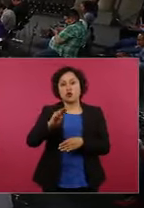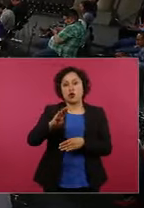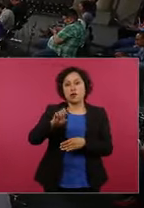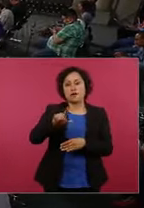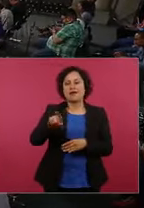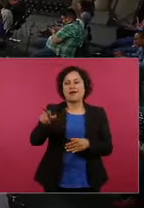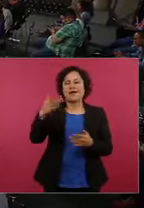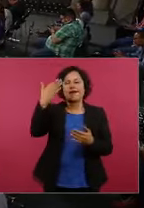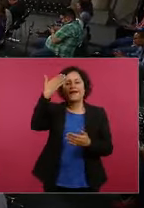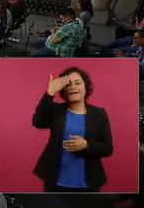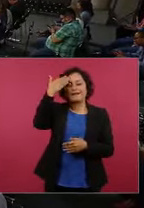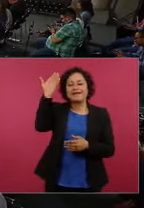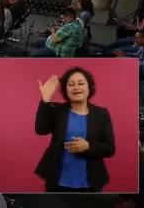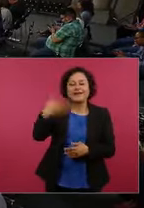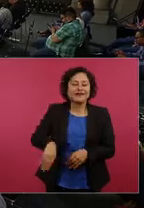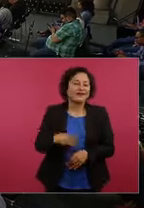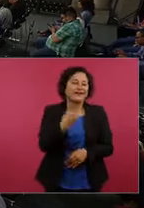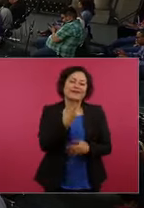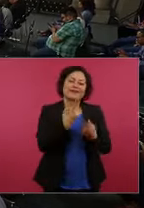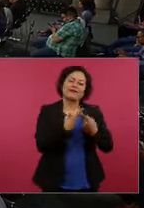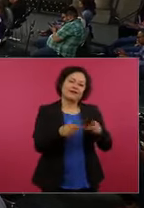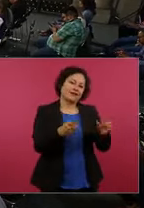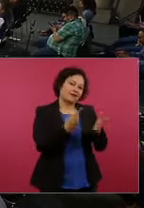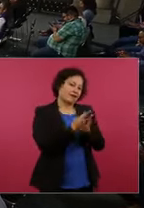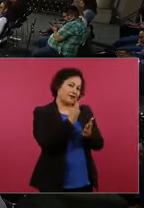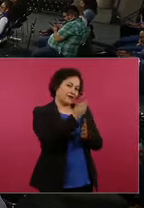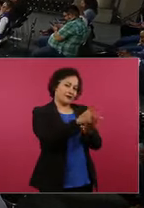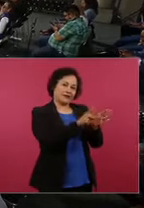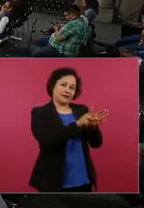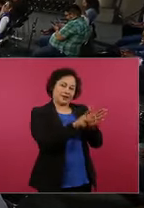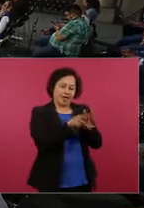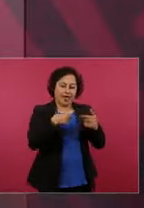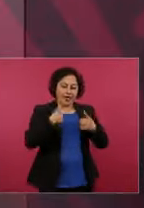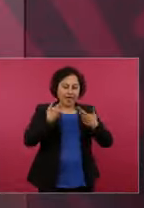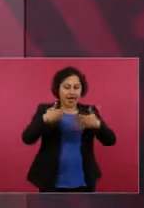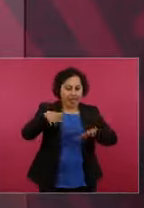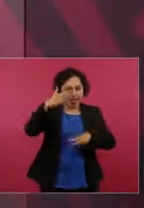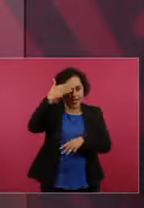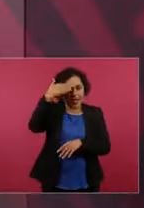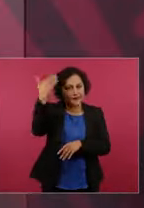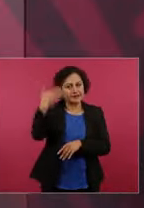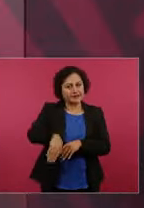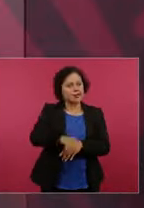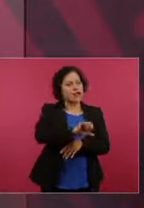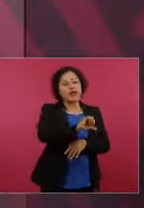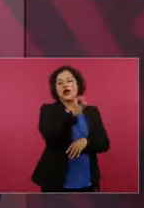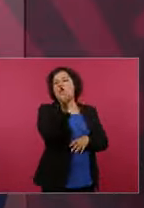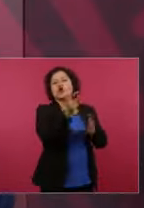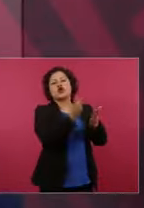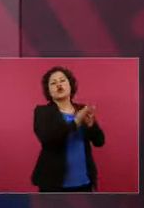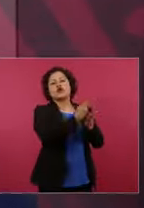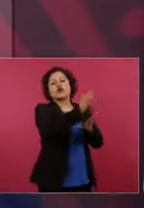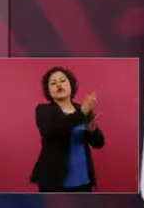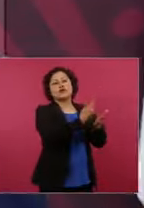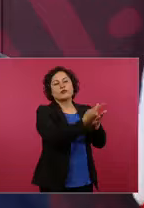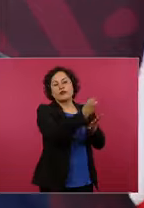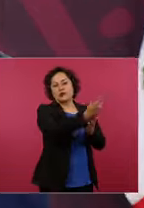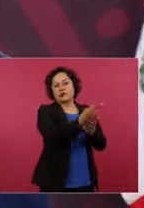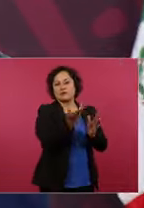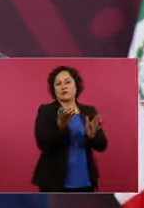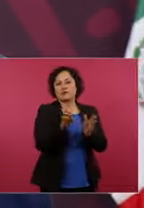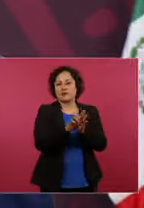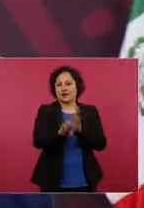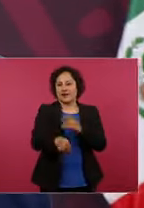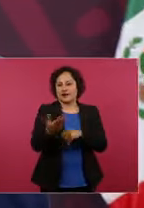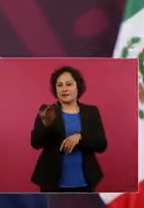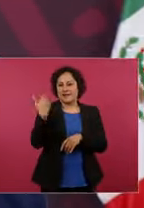premio Nobel del periodismo, son otros premios, como el que le acaban de dar al New York